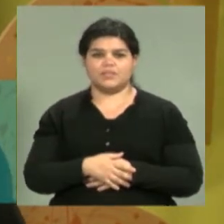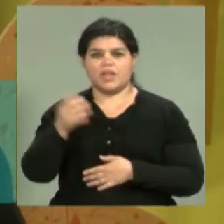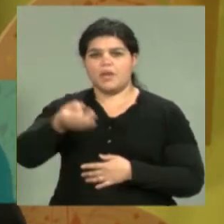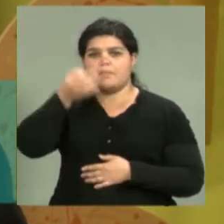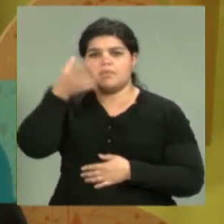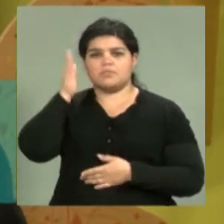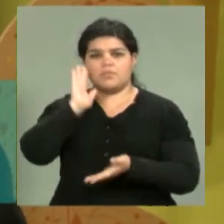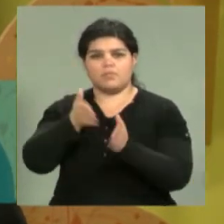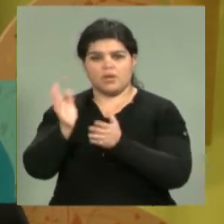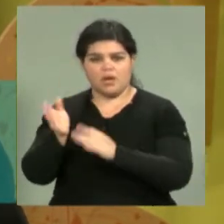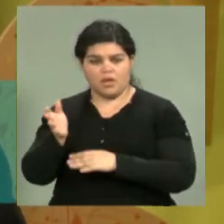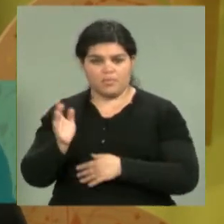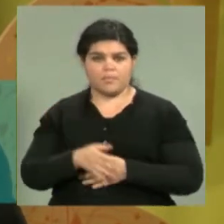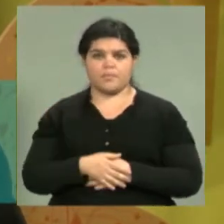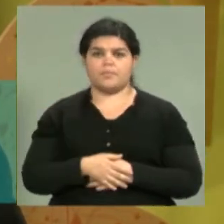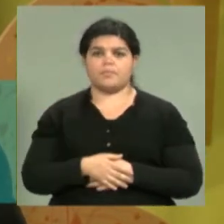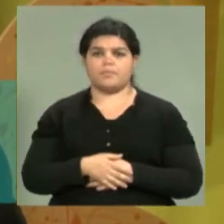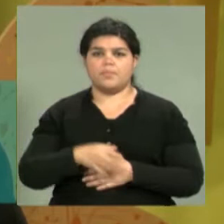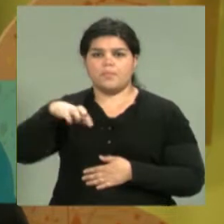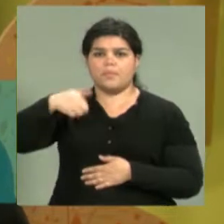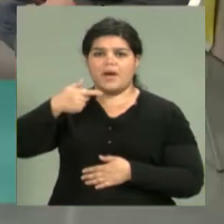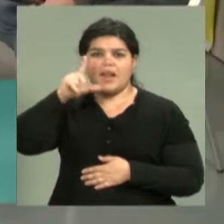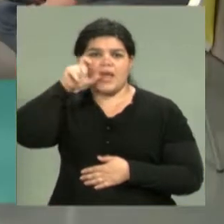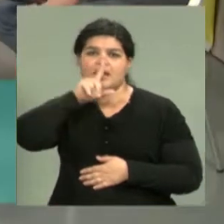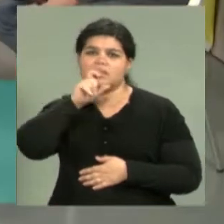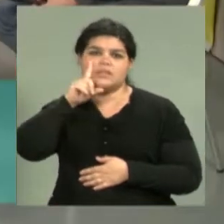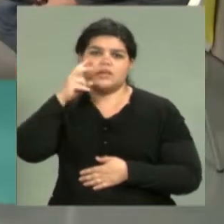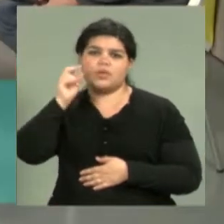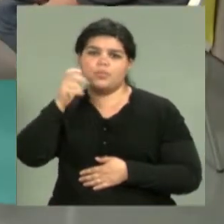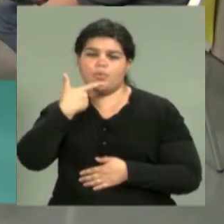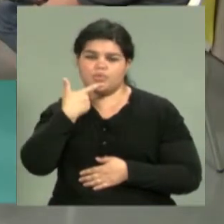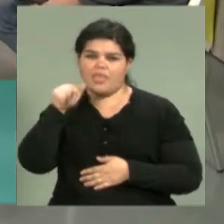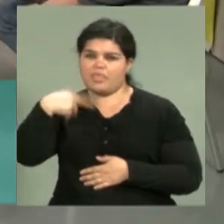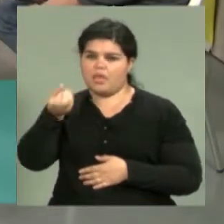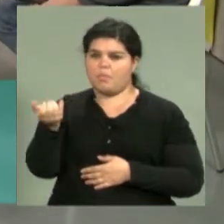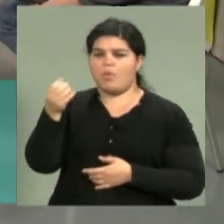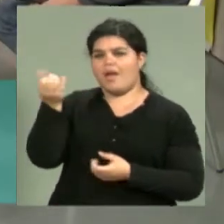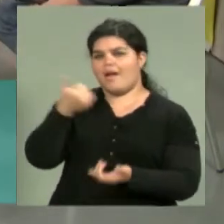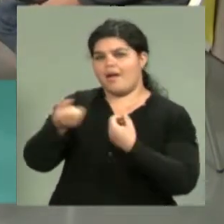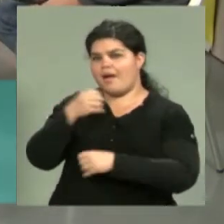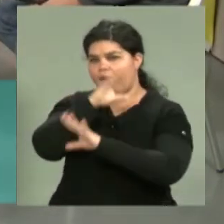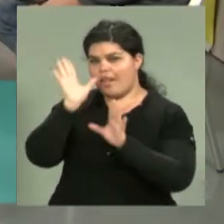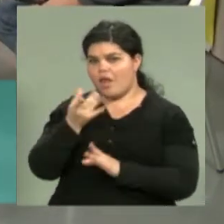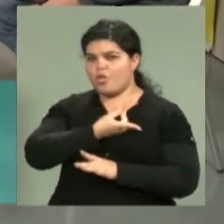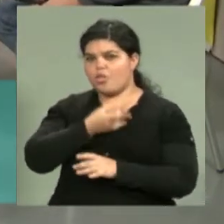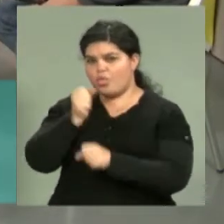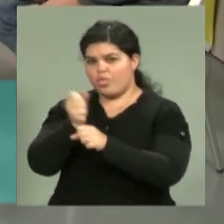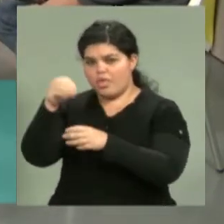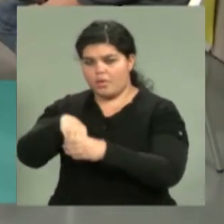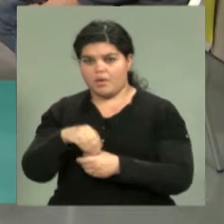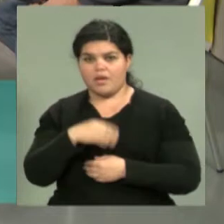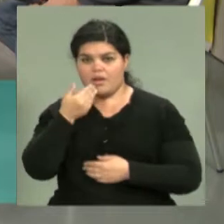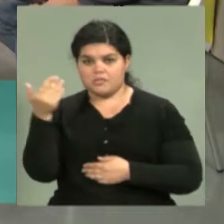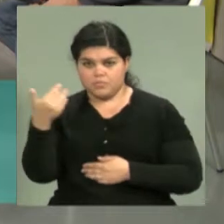Especialista en cuidados paliativos, ¿sí? Después vos acá me aclarás bien, no. bien dónde trabajas. Muchas gracias, Marcelo, por estar acá. Gracias por